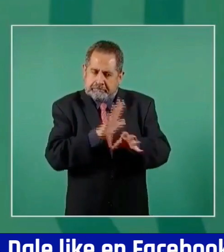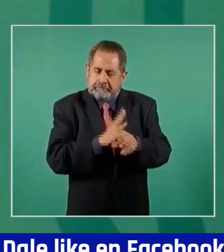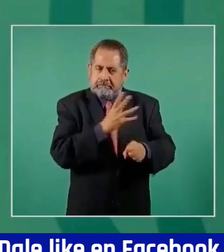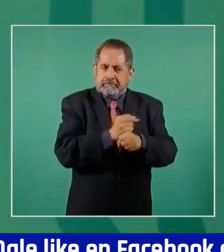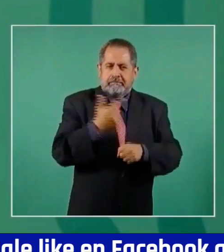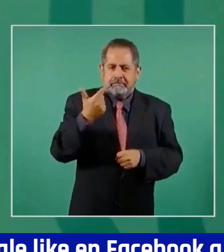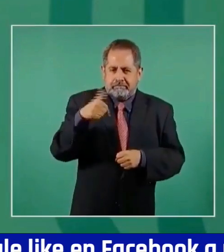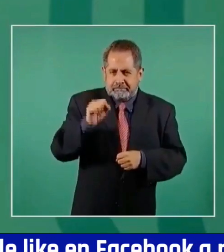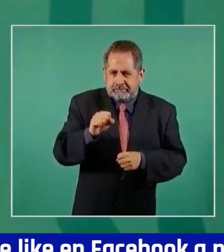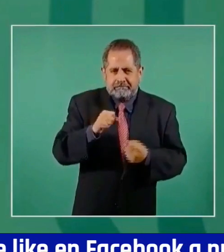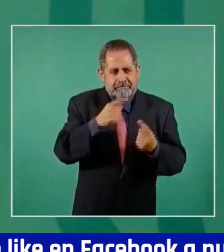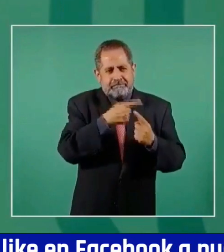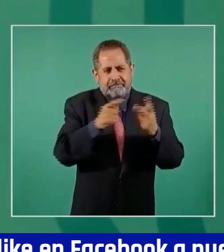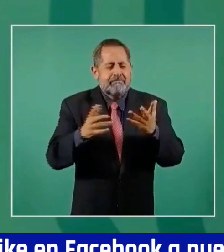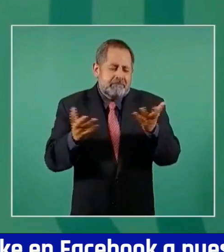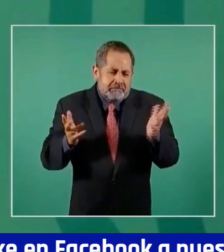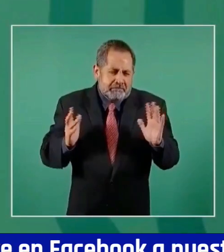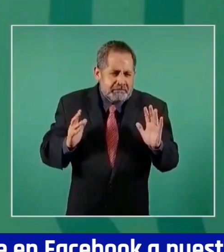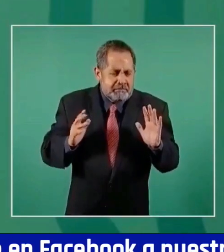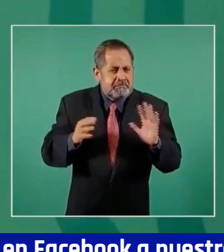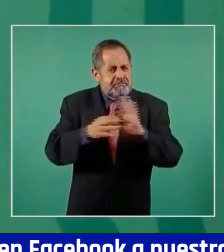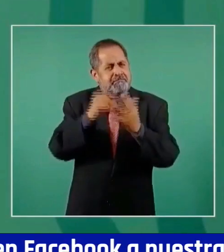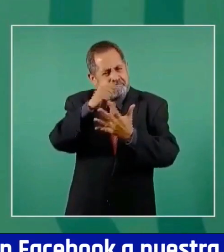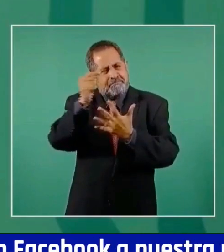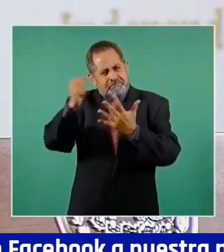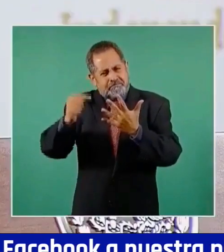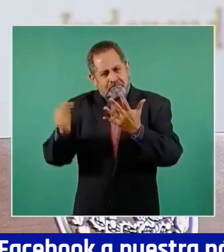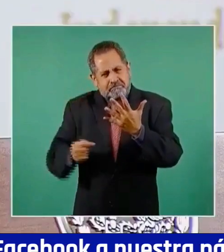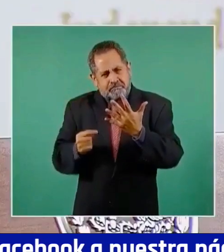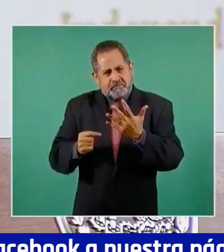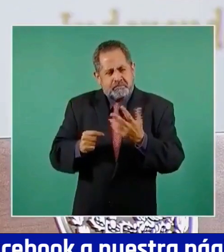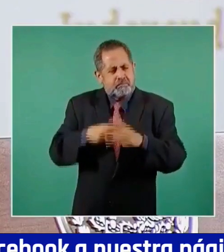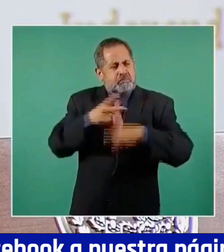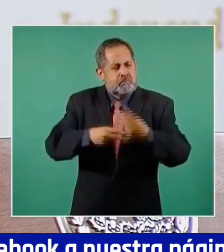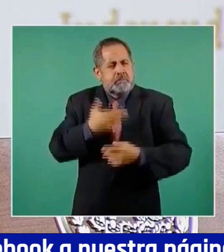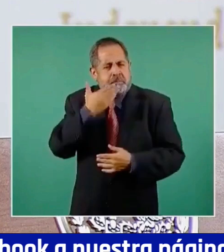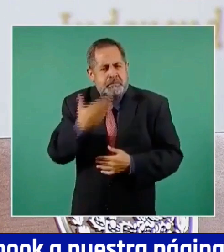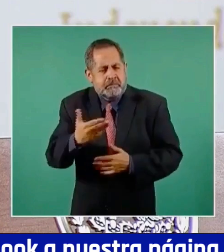del gas. O sea, vamos muy bien.